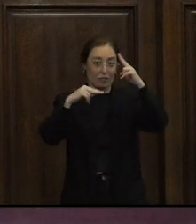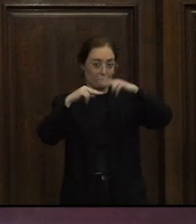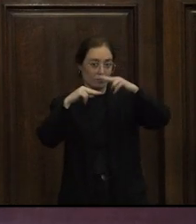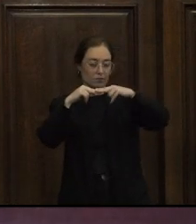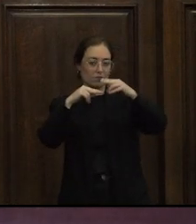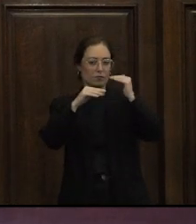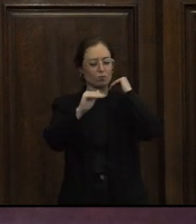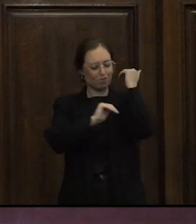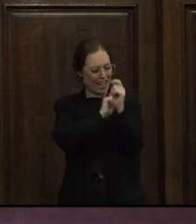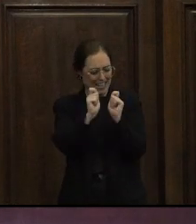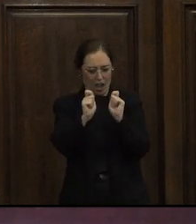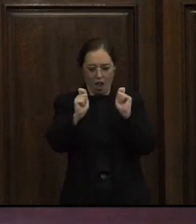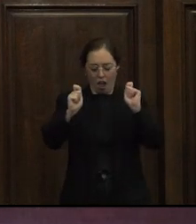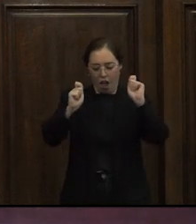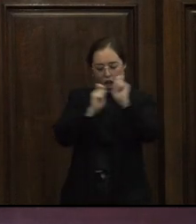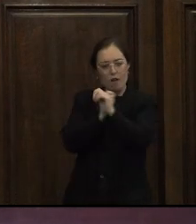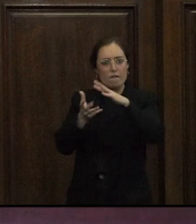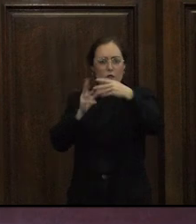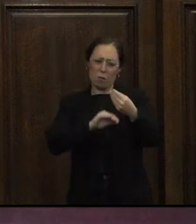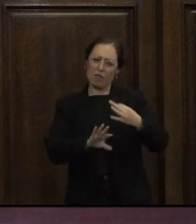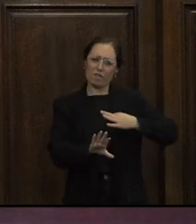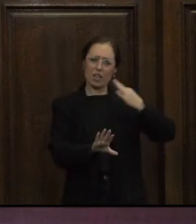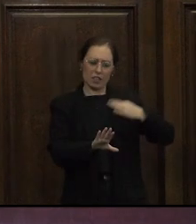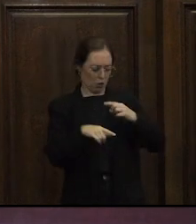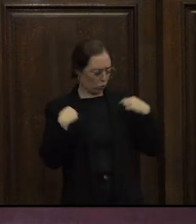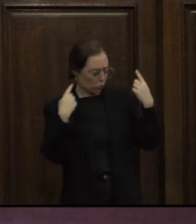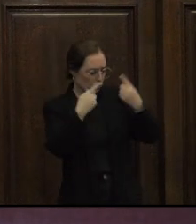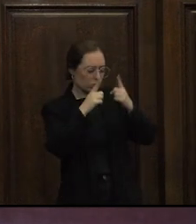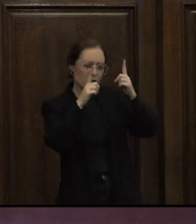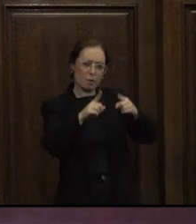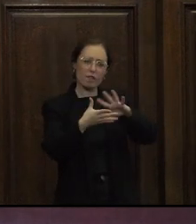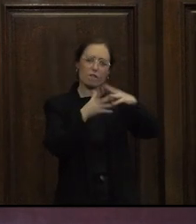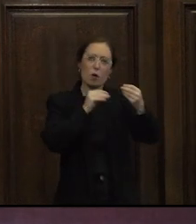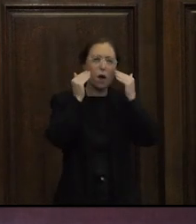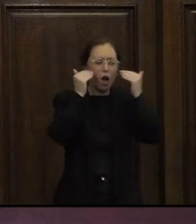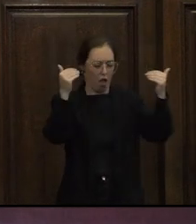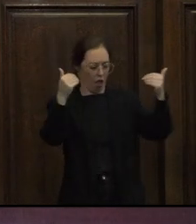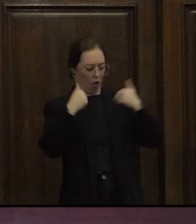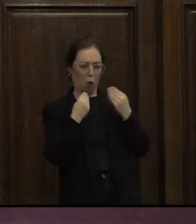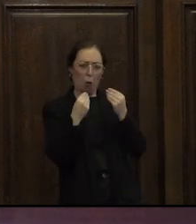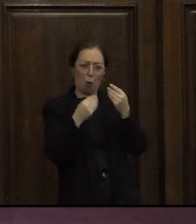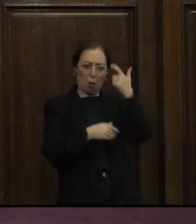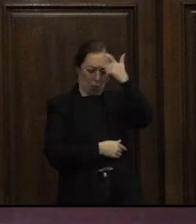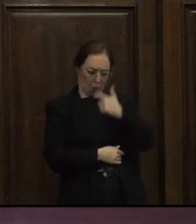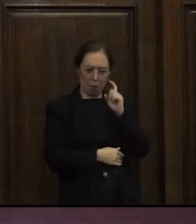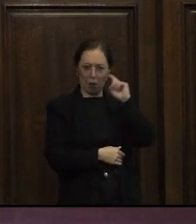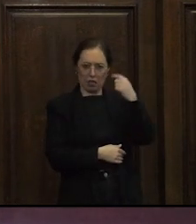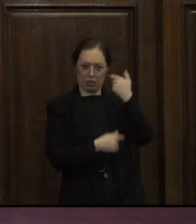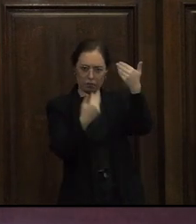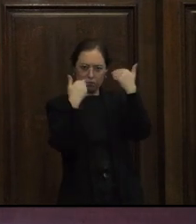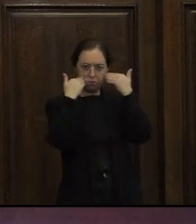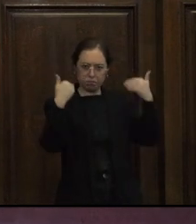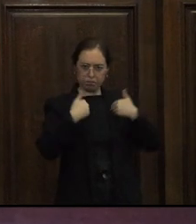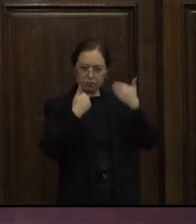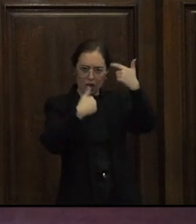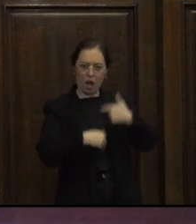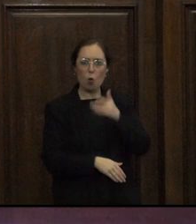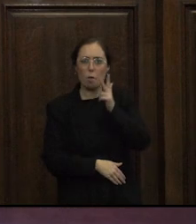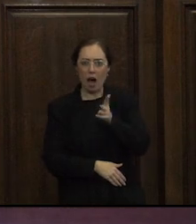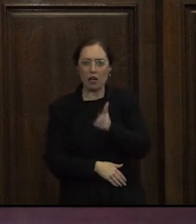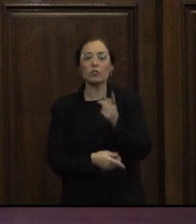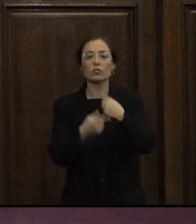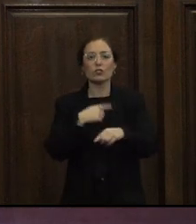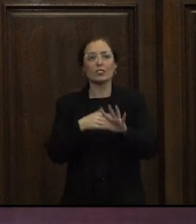está transformando nuestras formas de vida y nuestras concepciones de la subjetividad. Este enfoque la coloca como